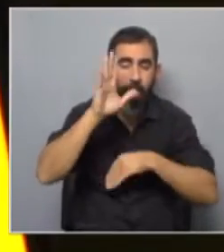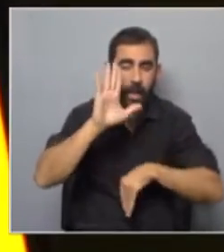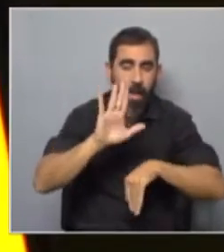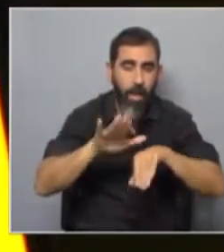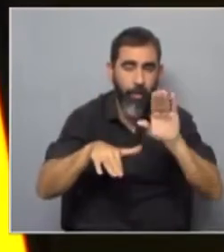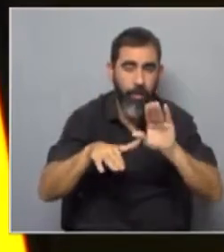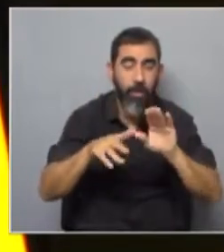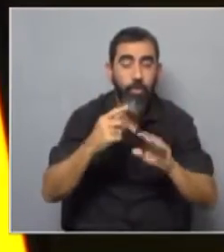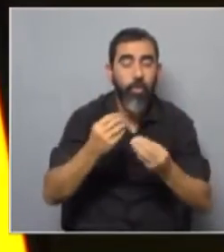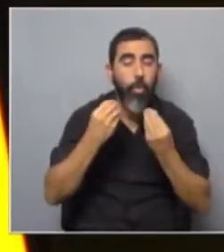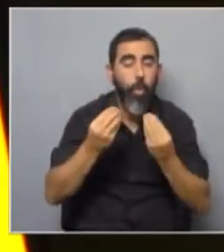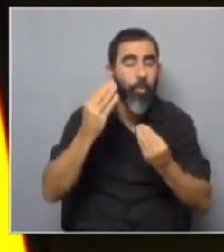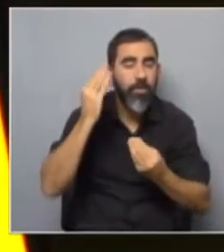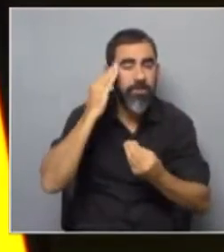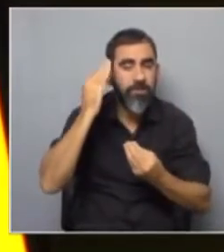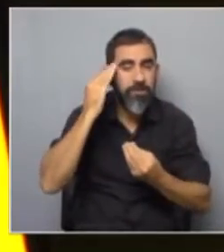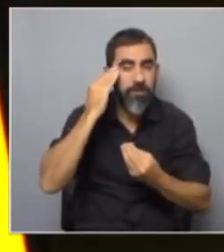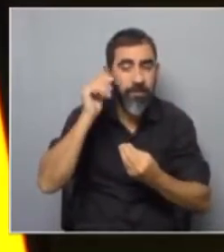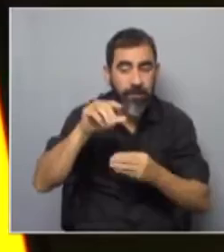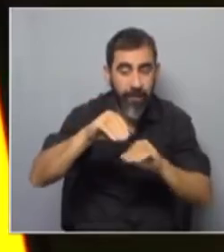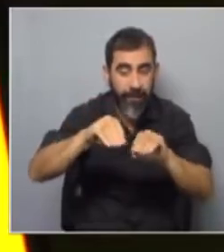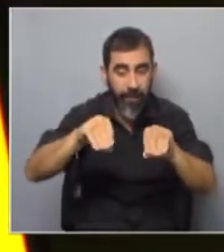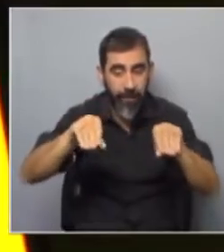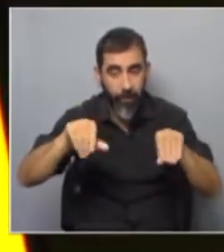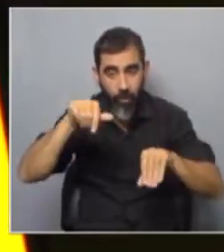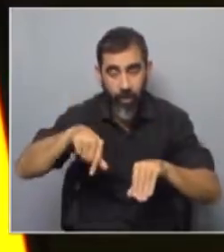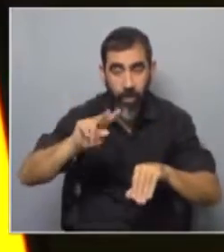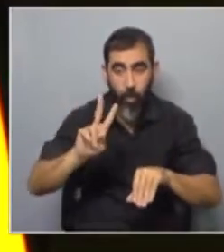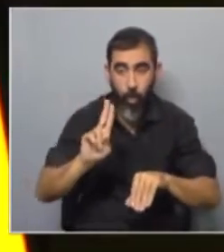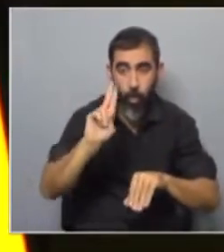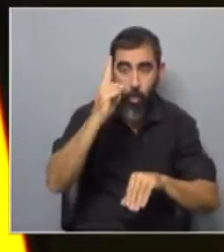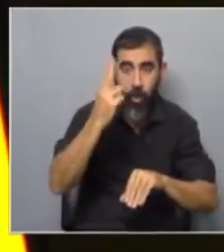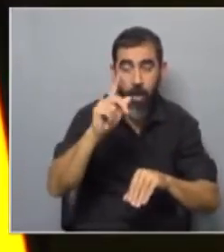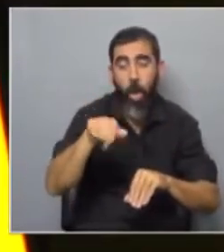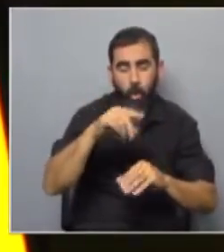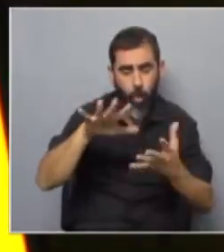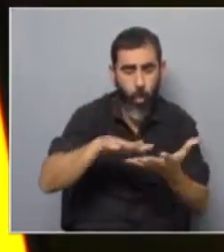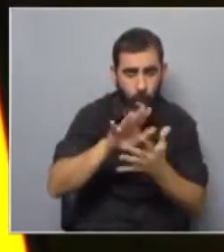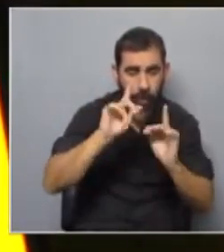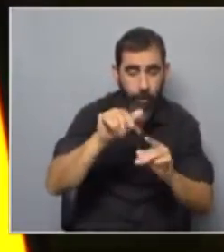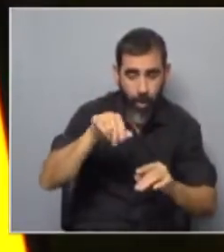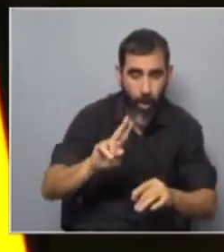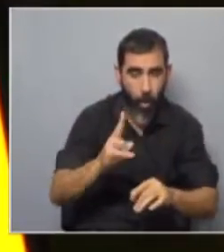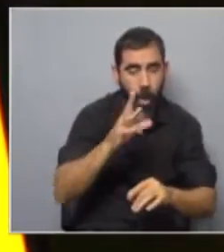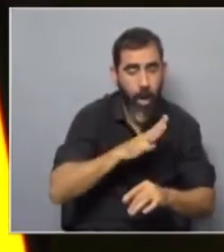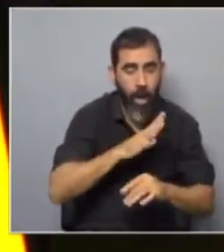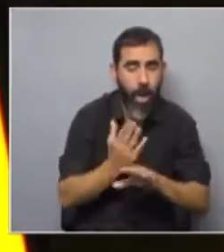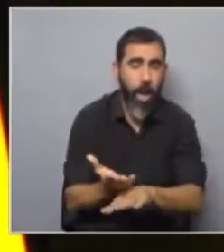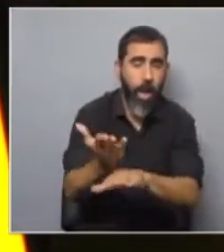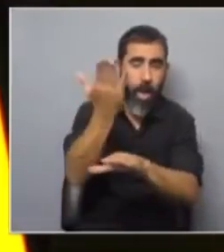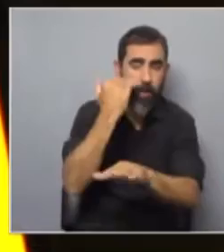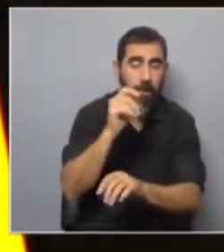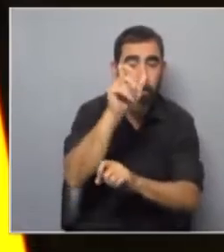Entonces, saber que en este territorio, en esta parte del mundo, como en otras también, pero acá lo sabía,